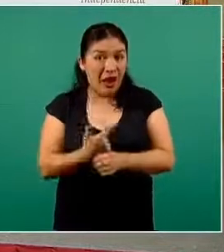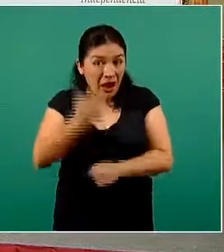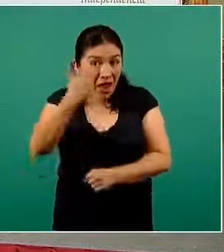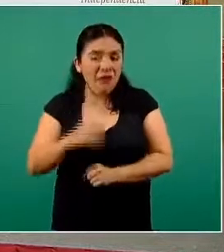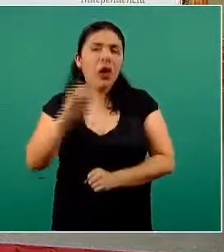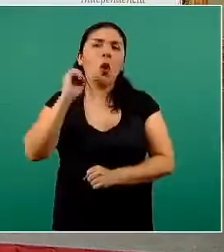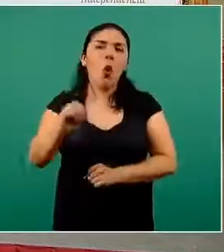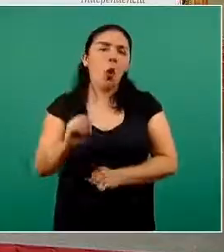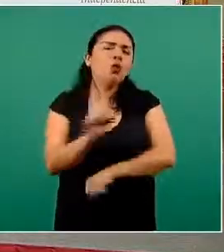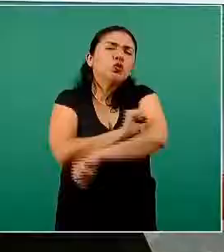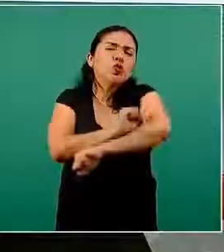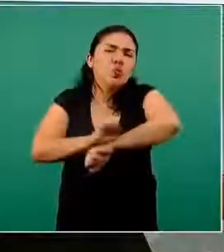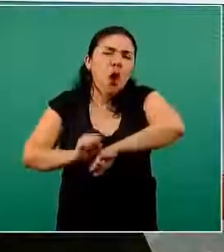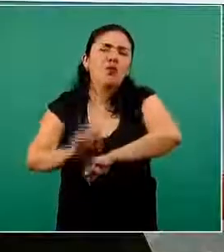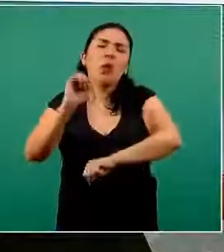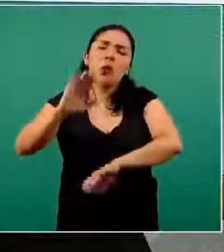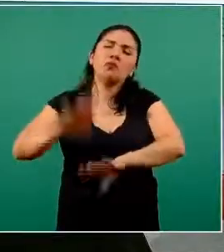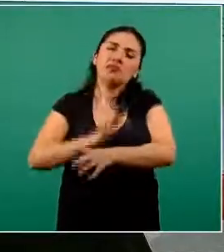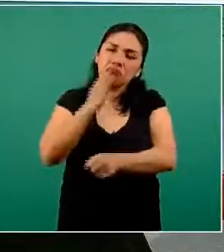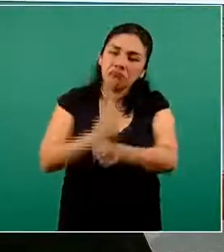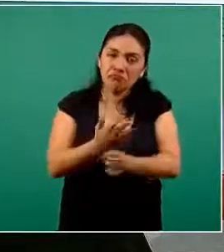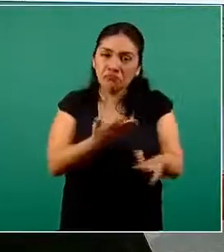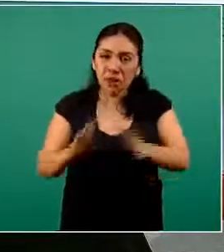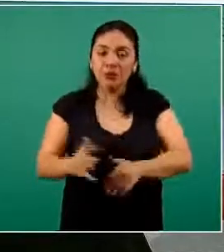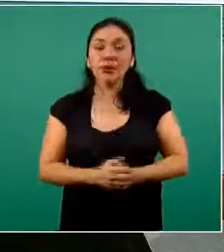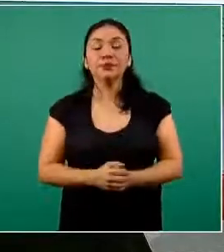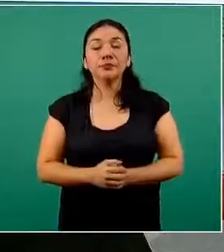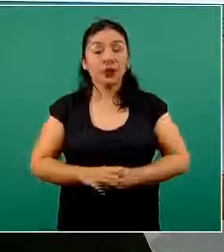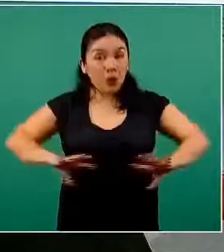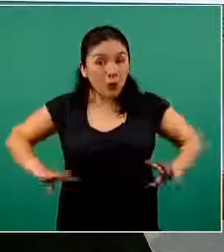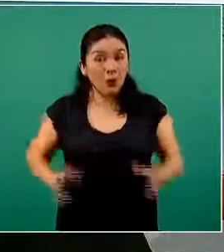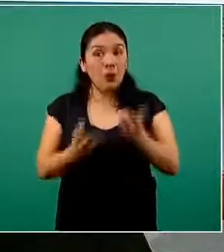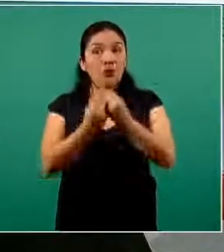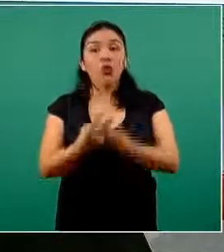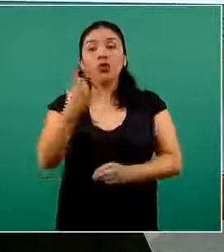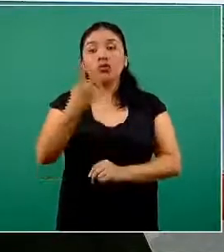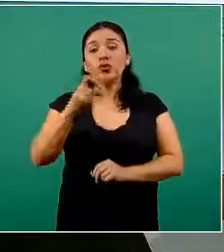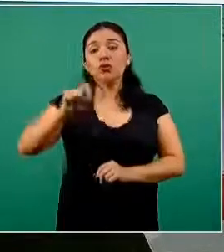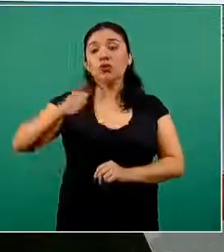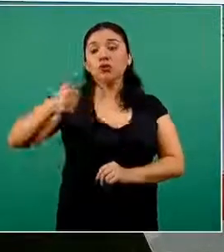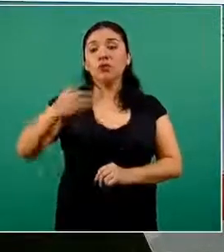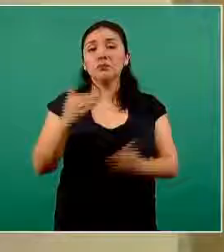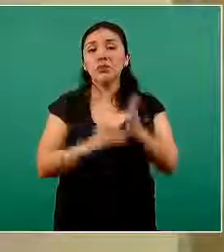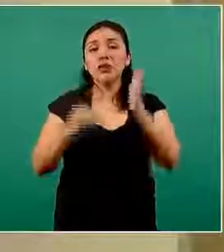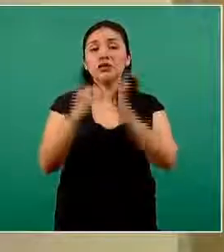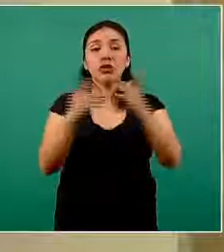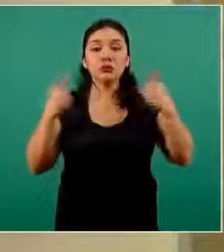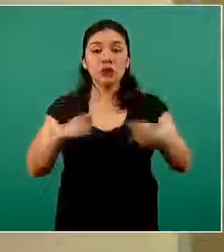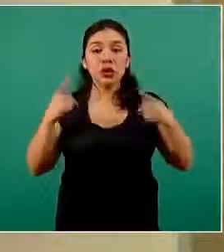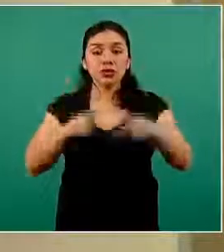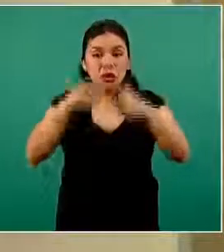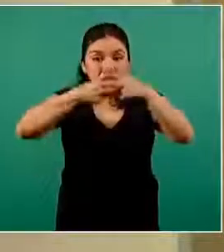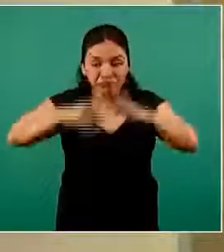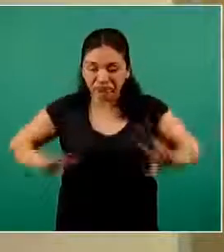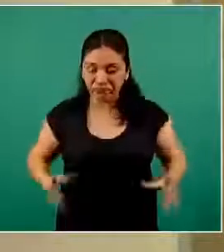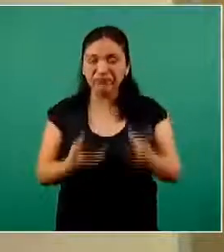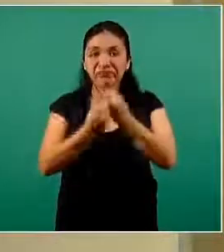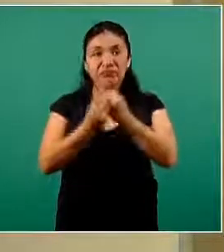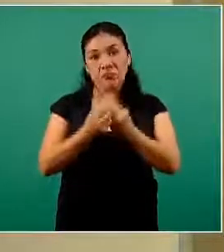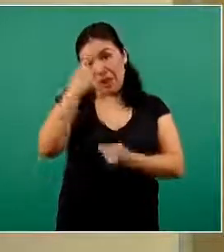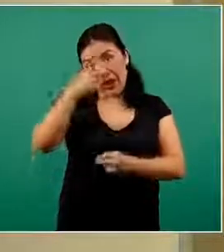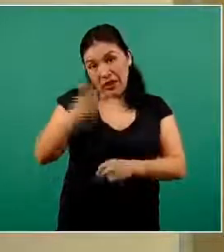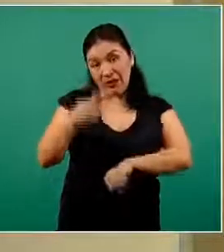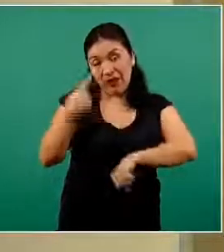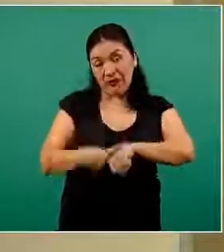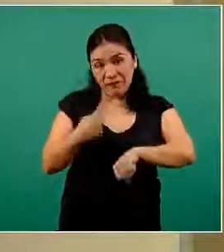grave o un cuadro leve o moderado. En total, 2.6 millones de casos estimados en toda la